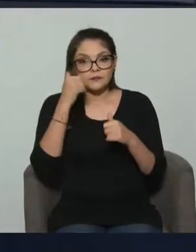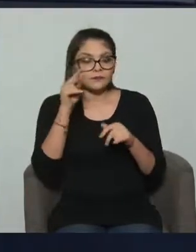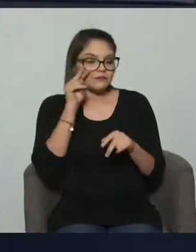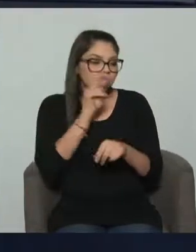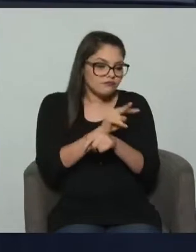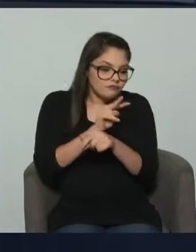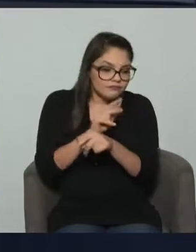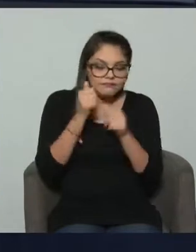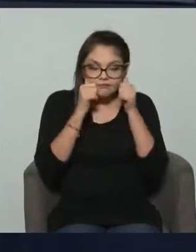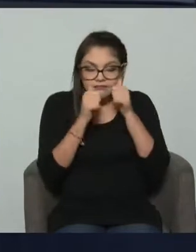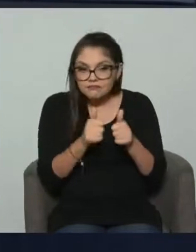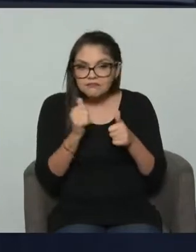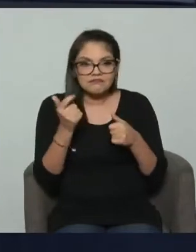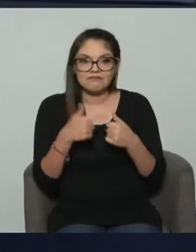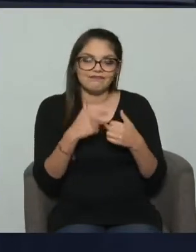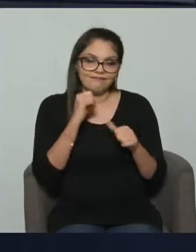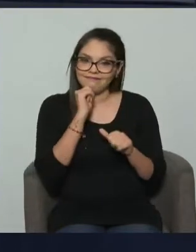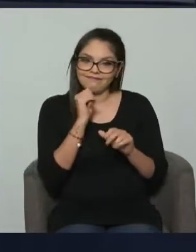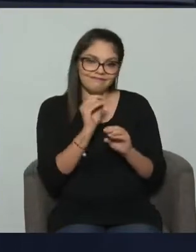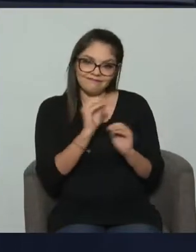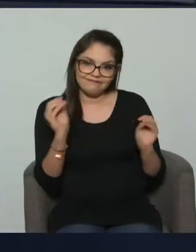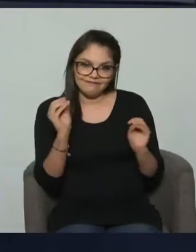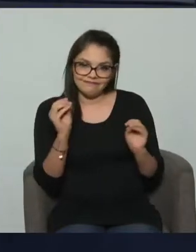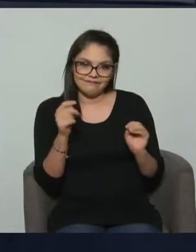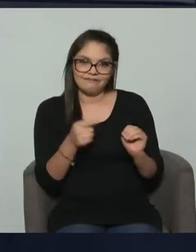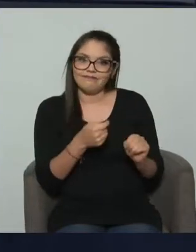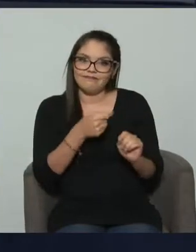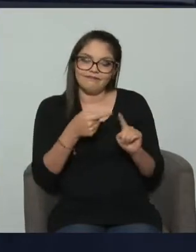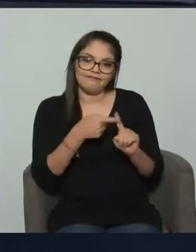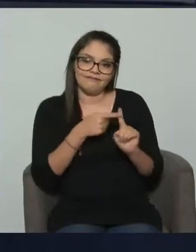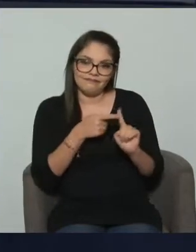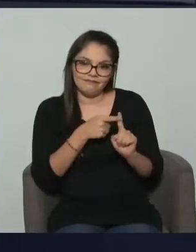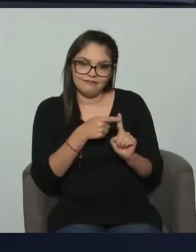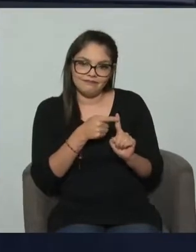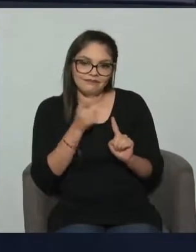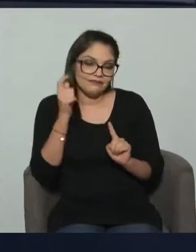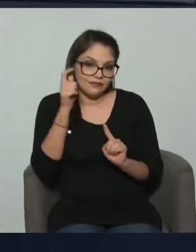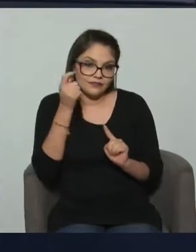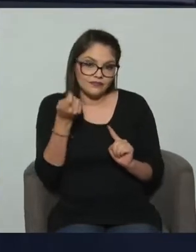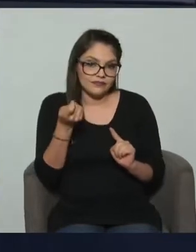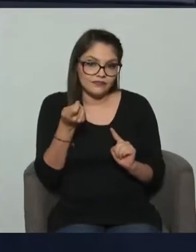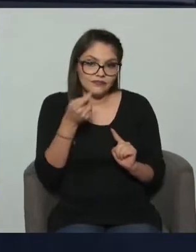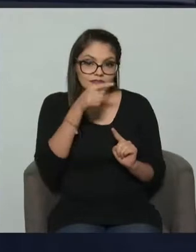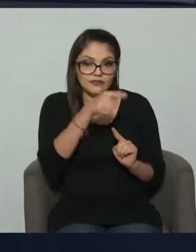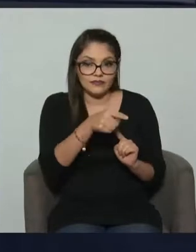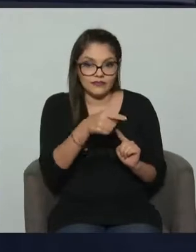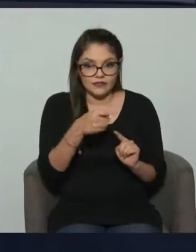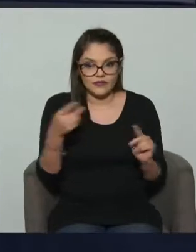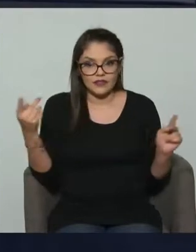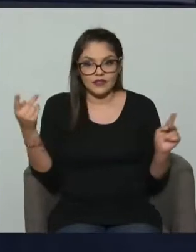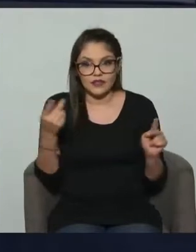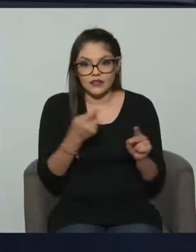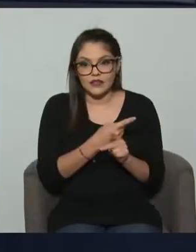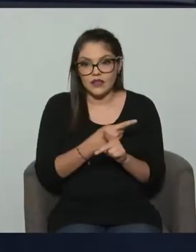Entonces, primero es obviamente no ponerlo como él fue una víctima del sistema.